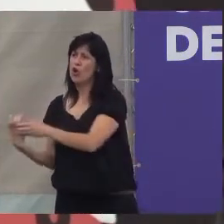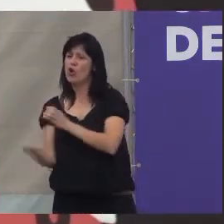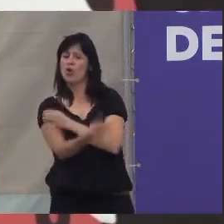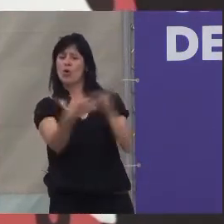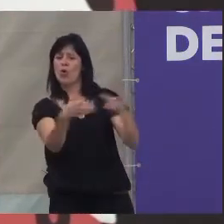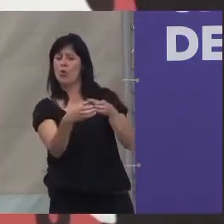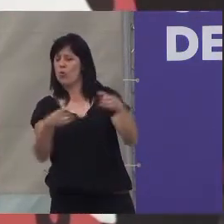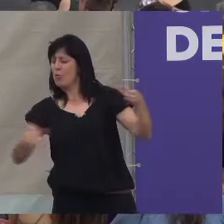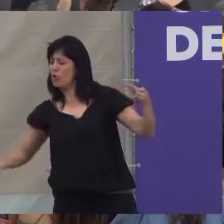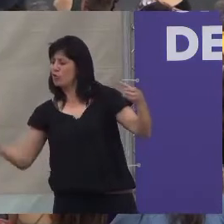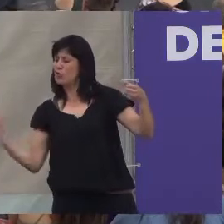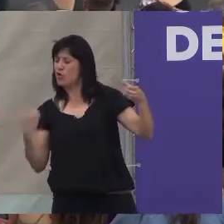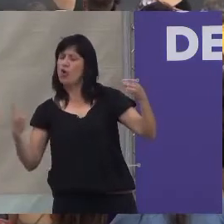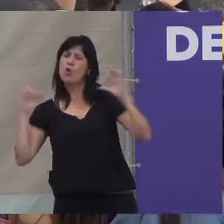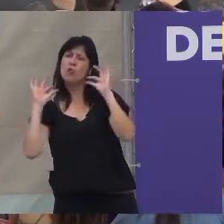partido.